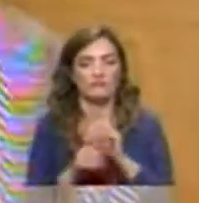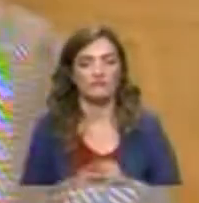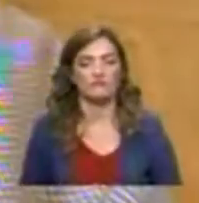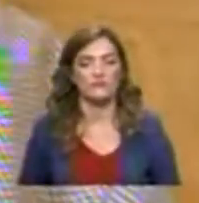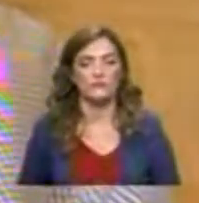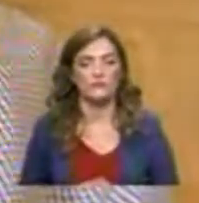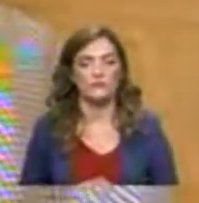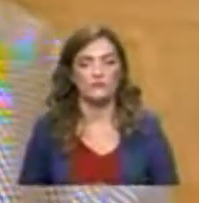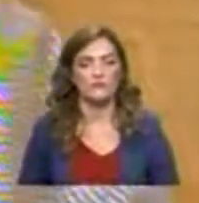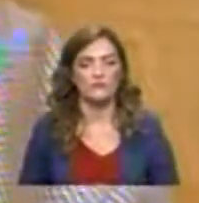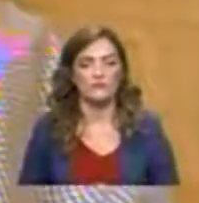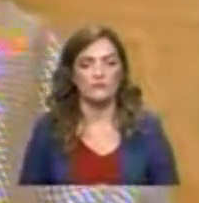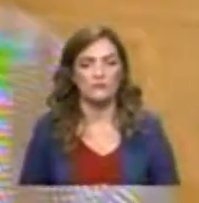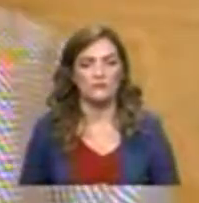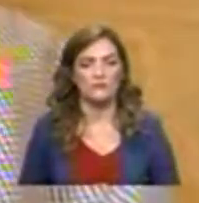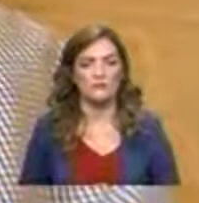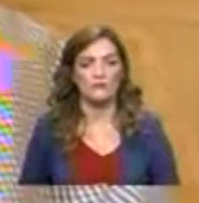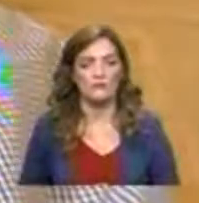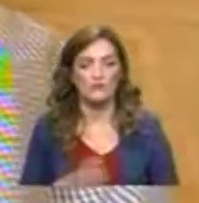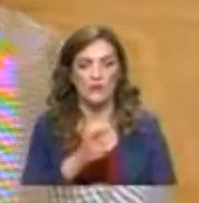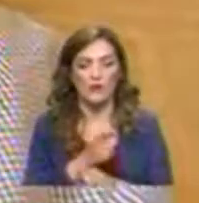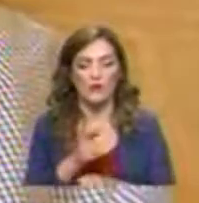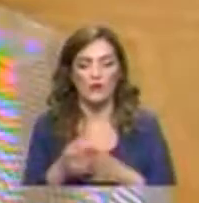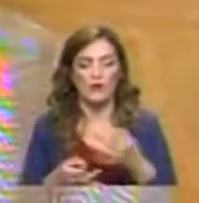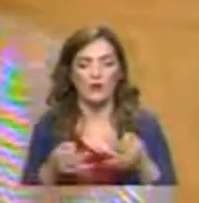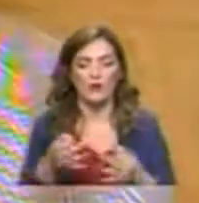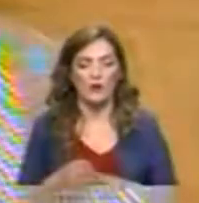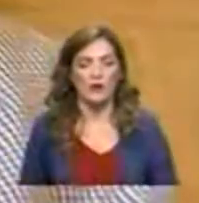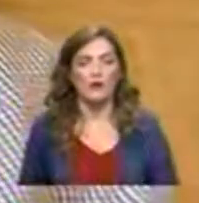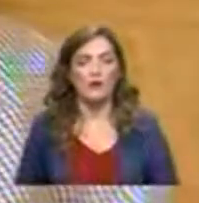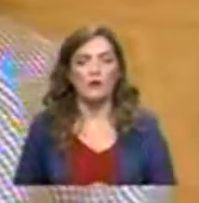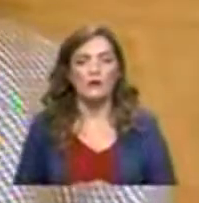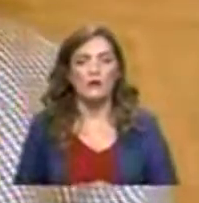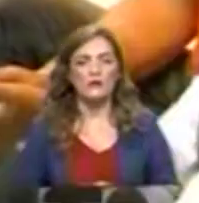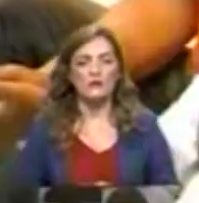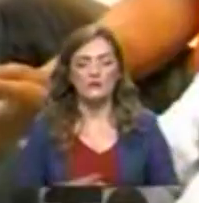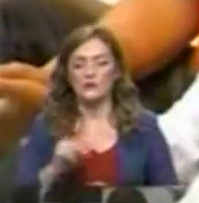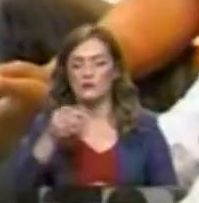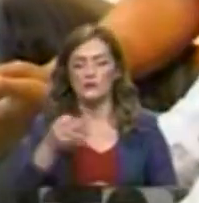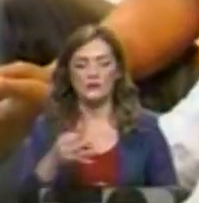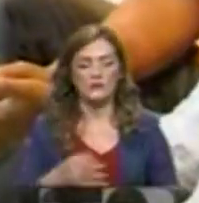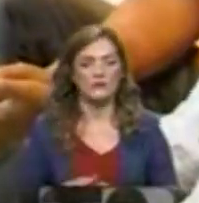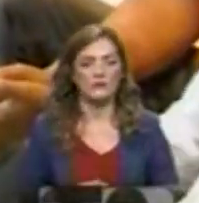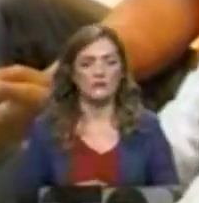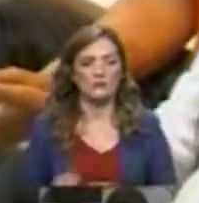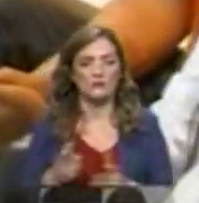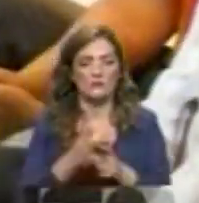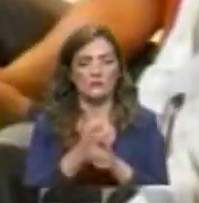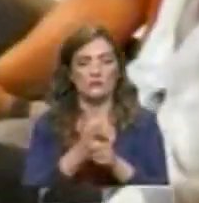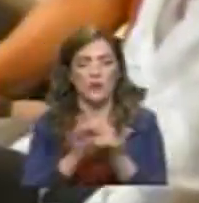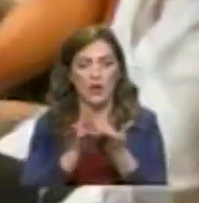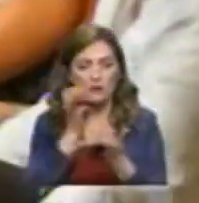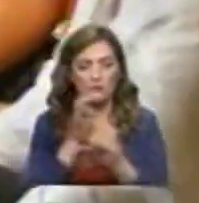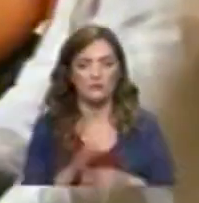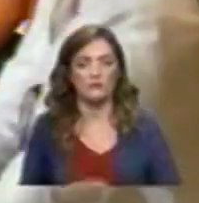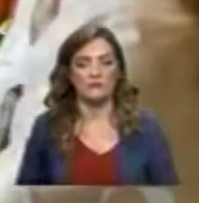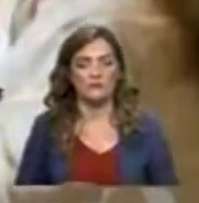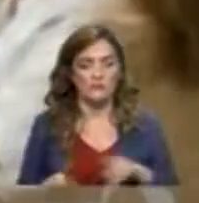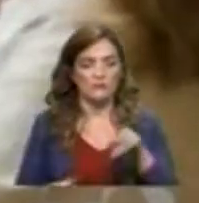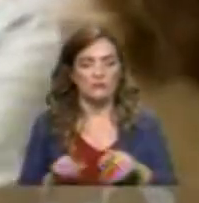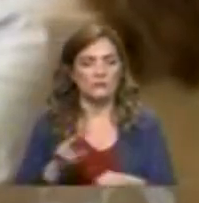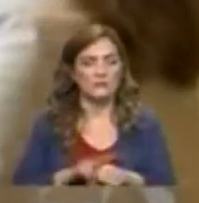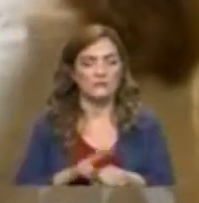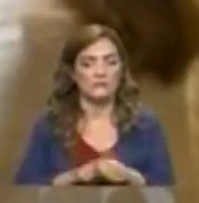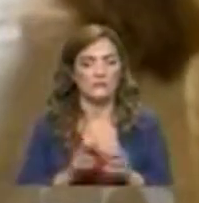incluso recogido en el mandato judicial. Y a pesar de eso no se cumple. Debido a la urgencia del medicamento, por algunas ocasiones